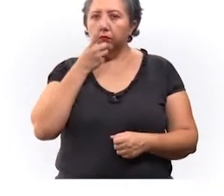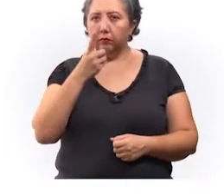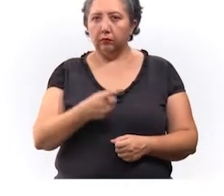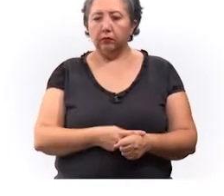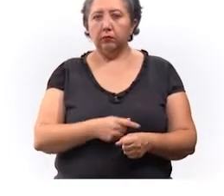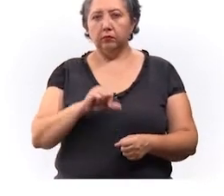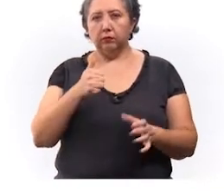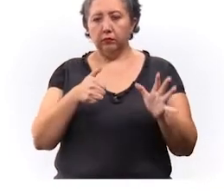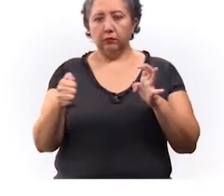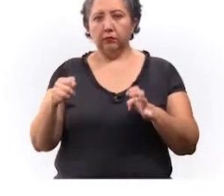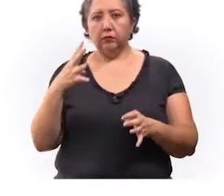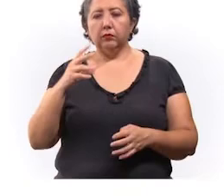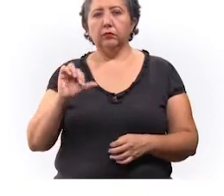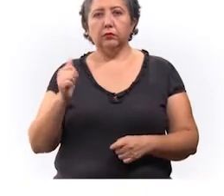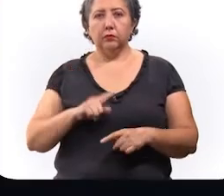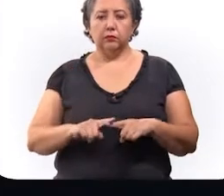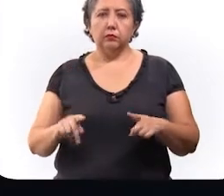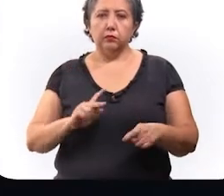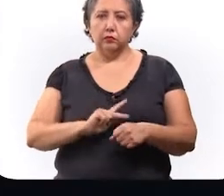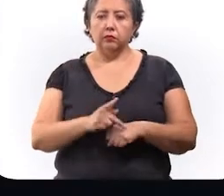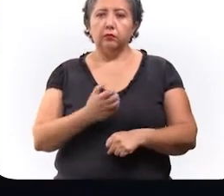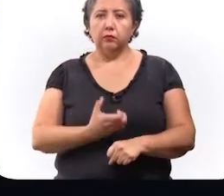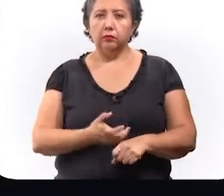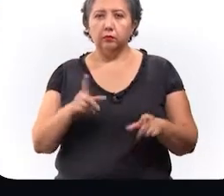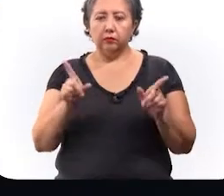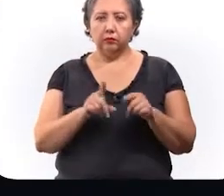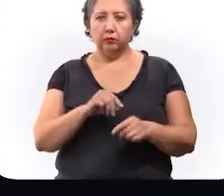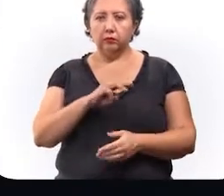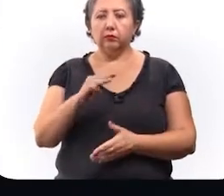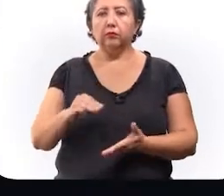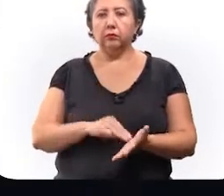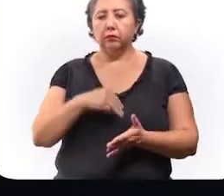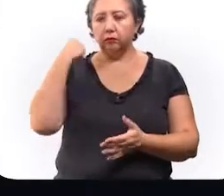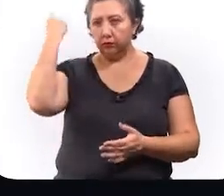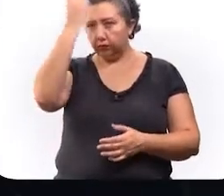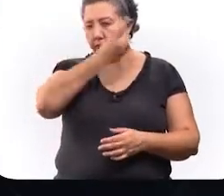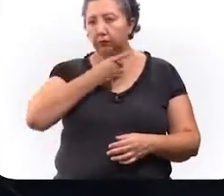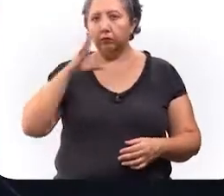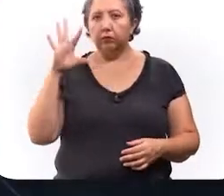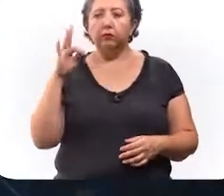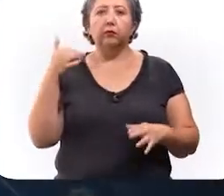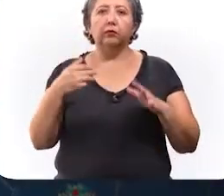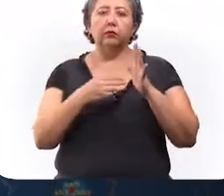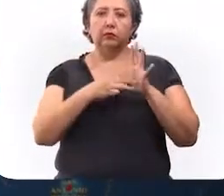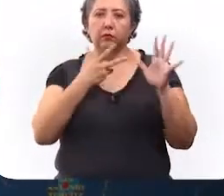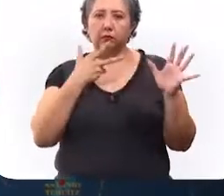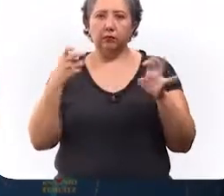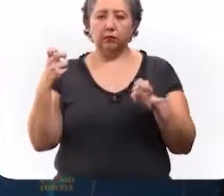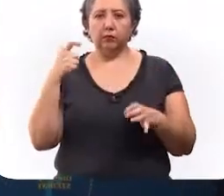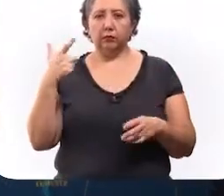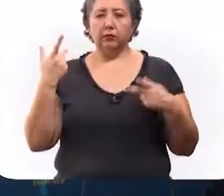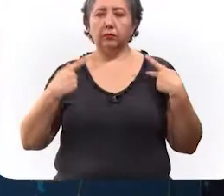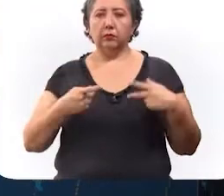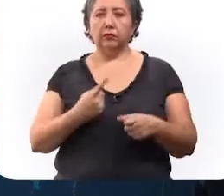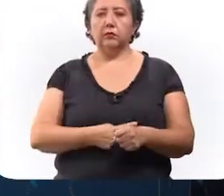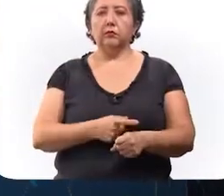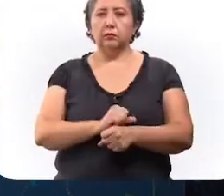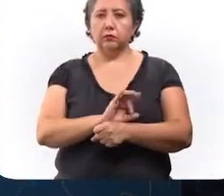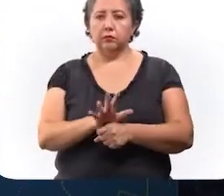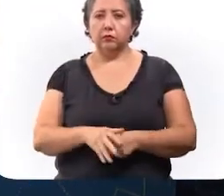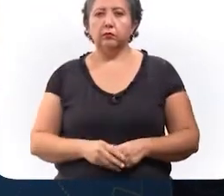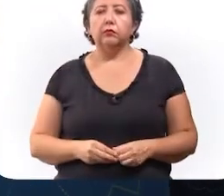604 son de otro país u otro estado. Específicamente en Mérida se han diagnosticado 46.807 personas